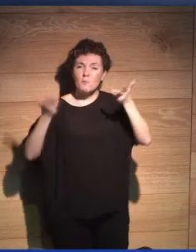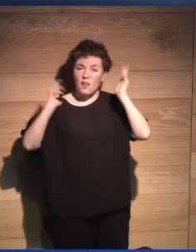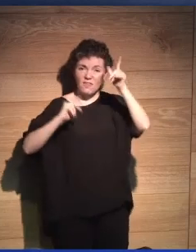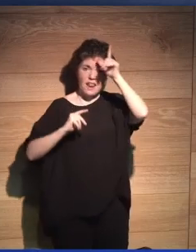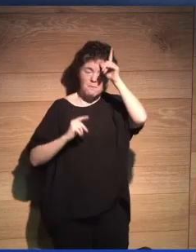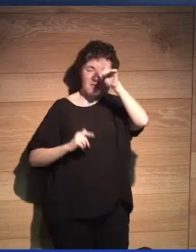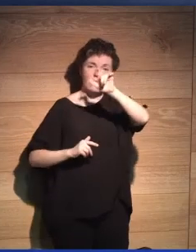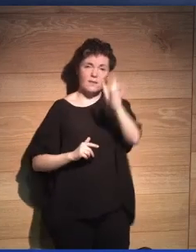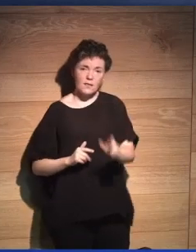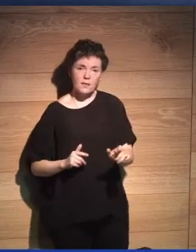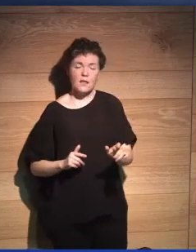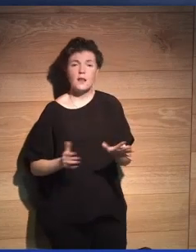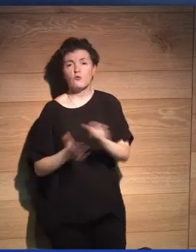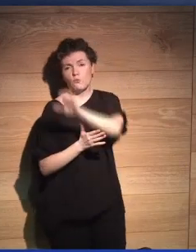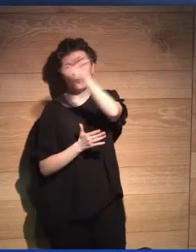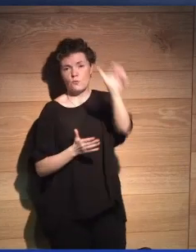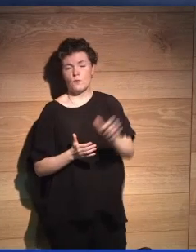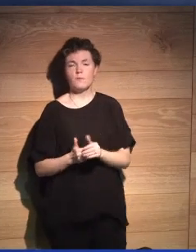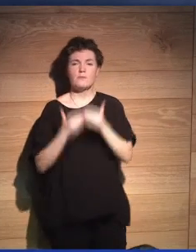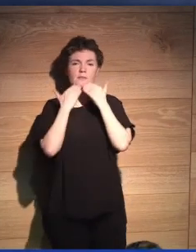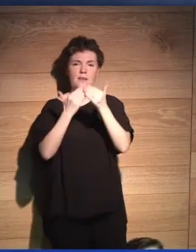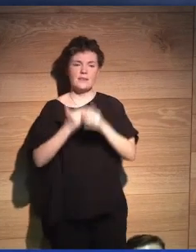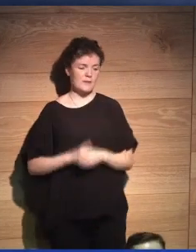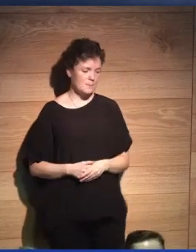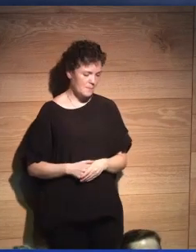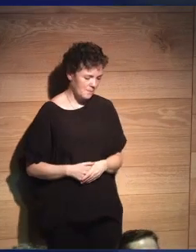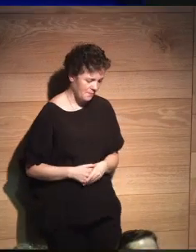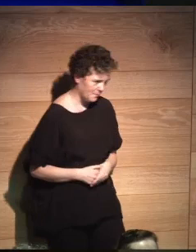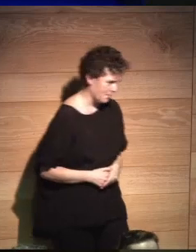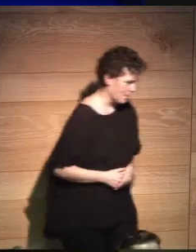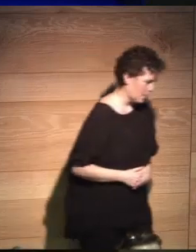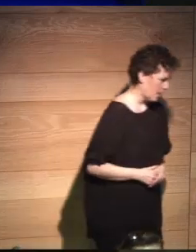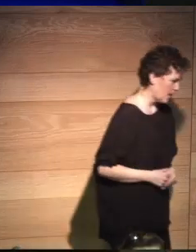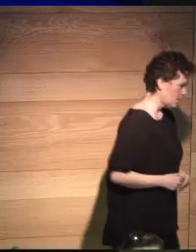Alemania, Italia, toda Europa. Muchas gracias.